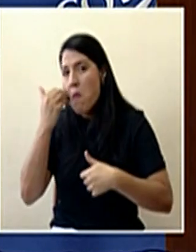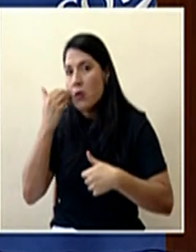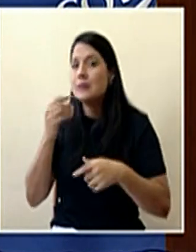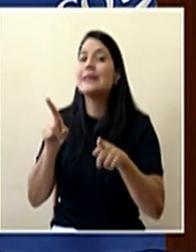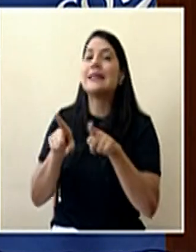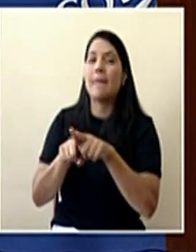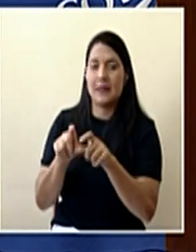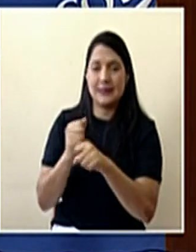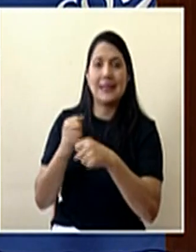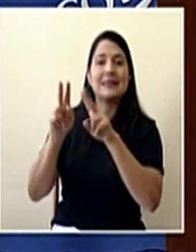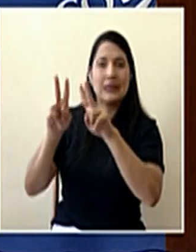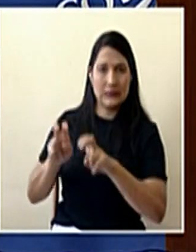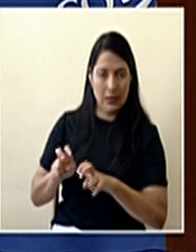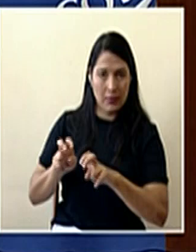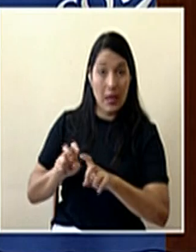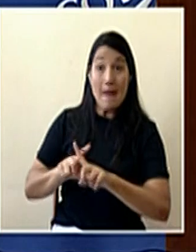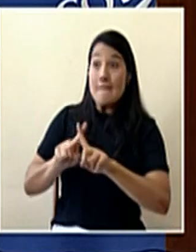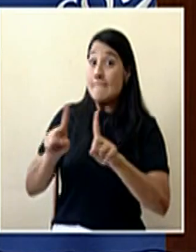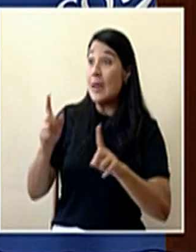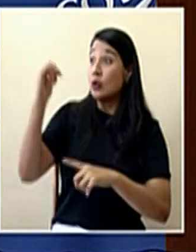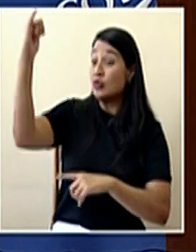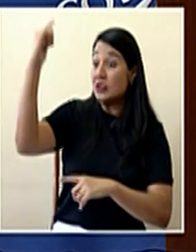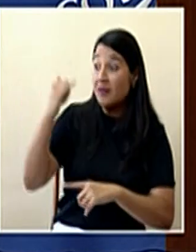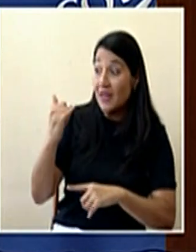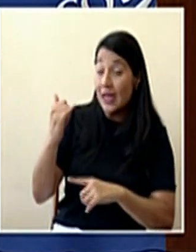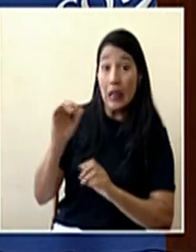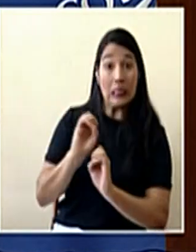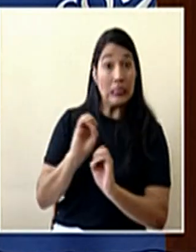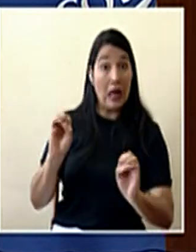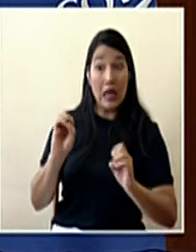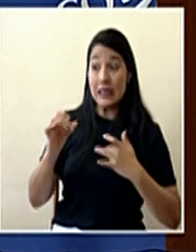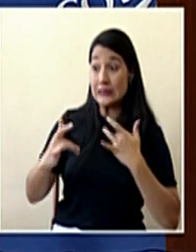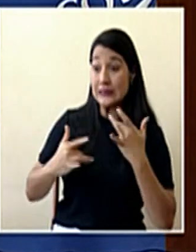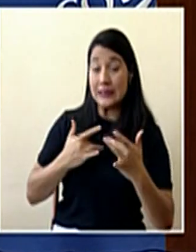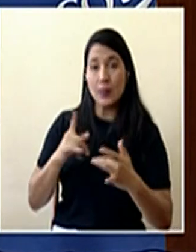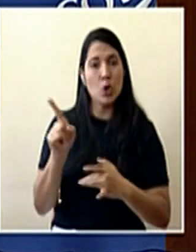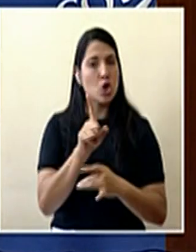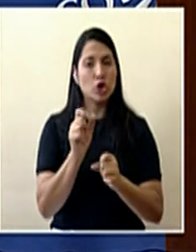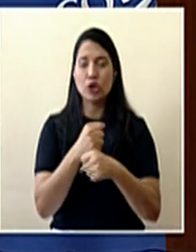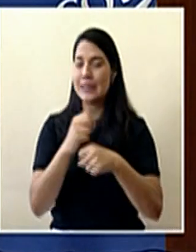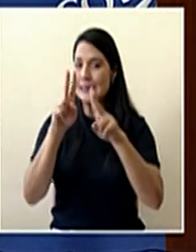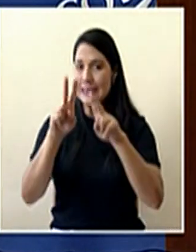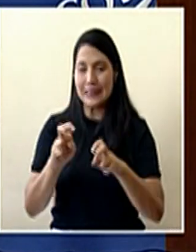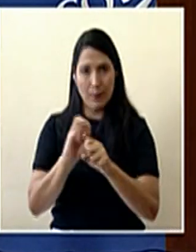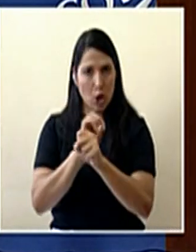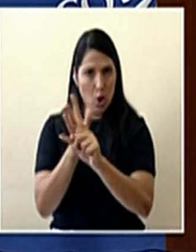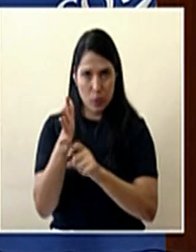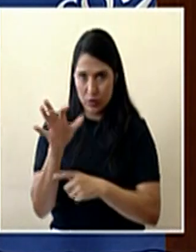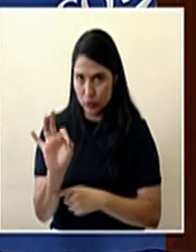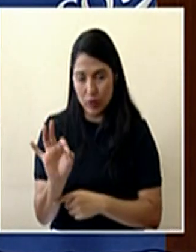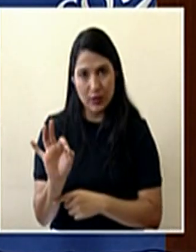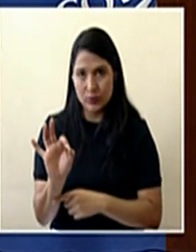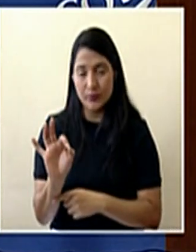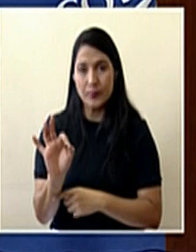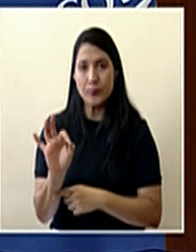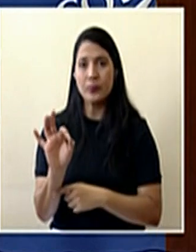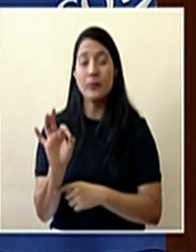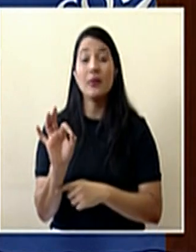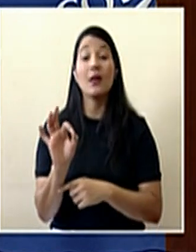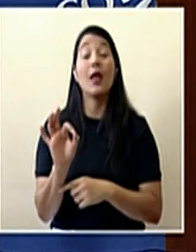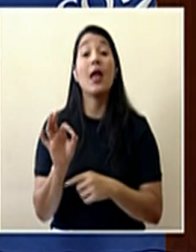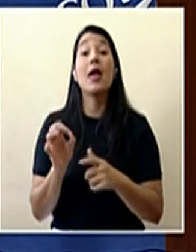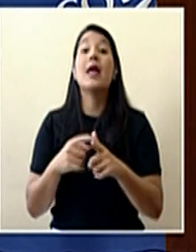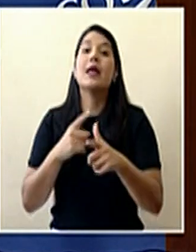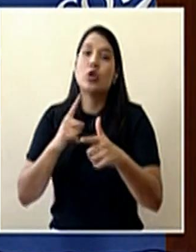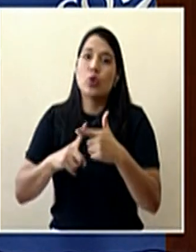sin síntomas, como indicábamos anteriormente, la probabilidad de que incluso salga positiva es muy, muy baja, y tenemos que ser